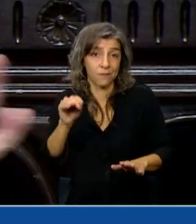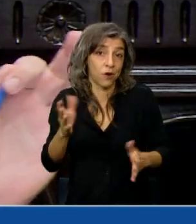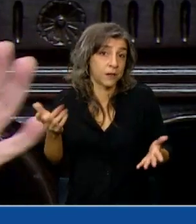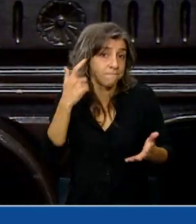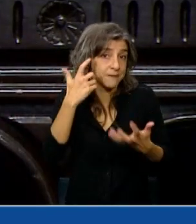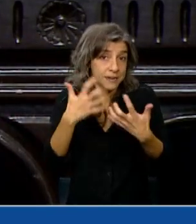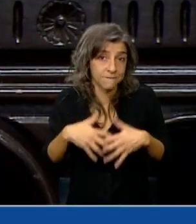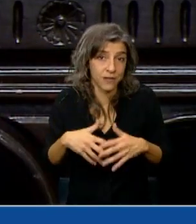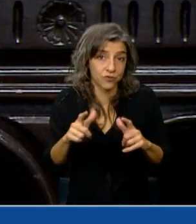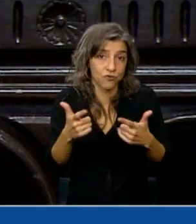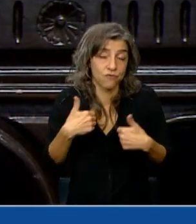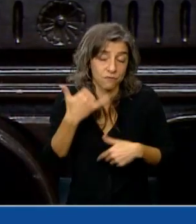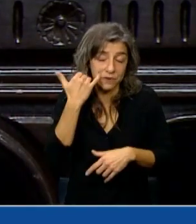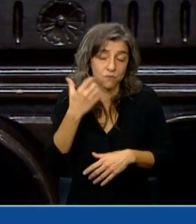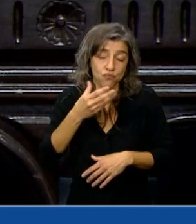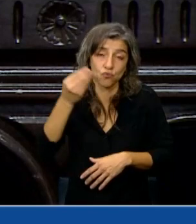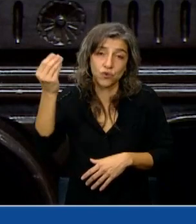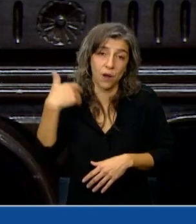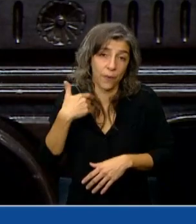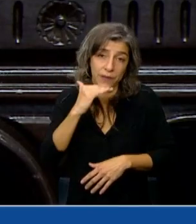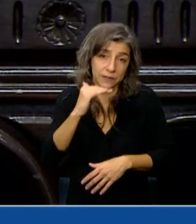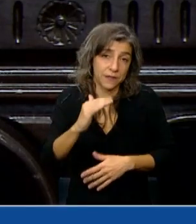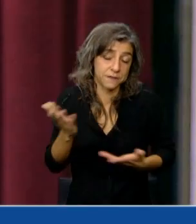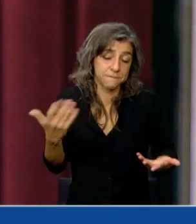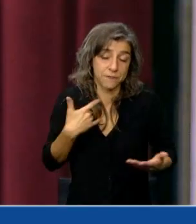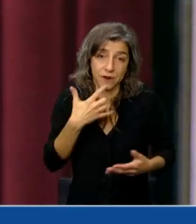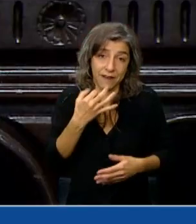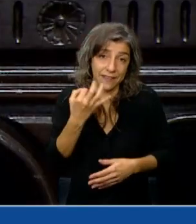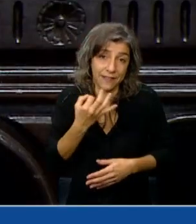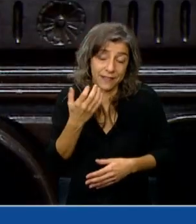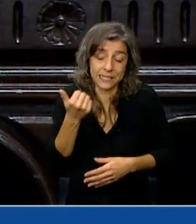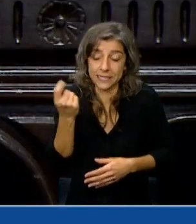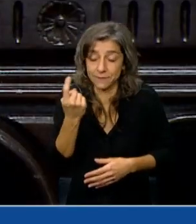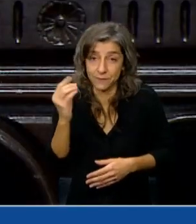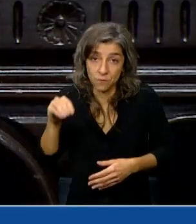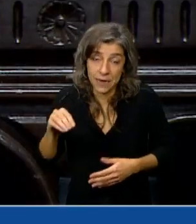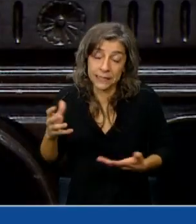eso. Basta, hasta ahí llego. Gracias, diputado. Para no irnos de la cuestión de fondo.